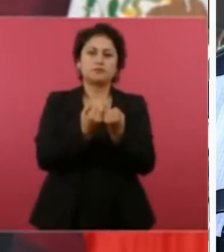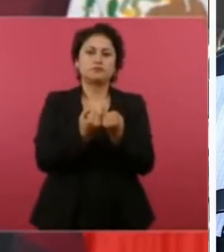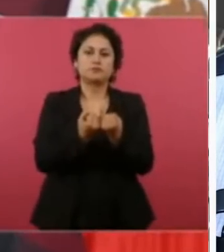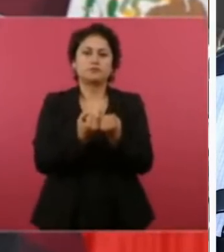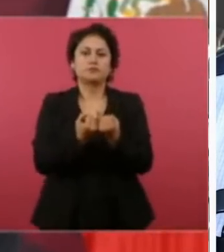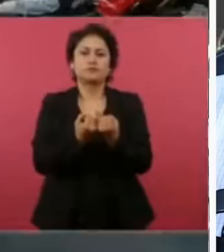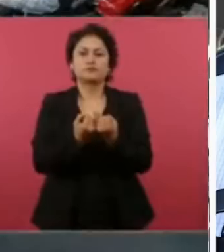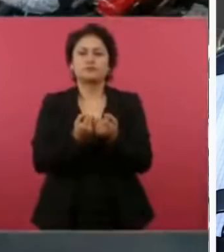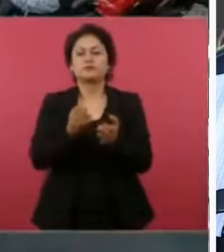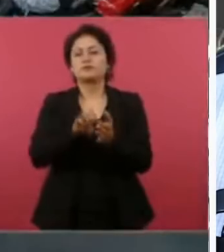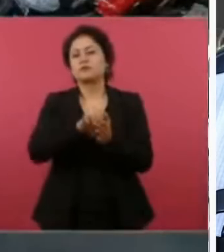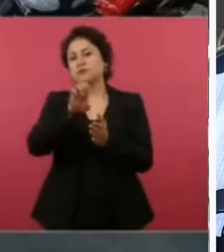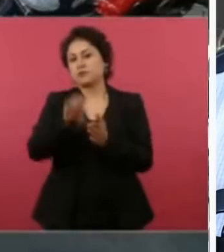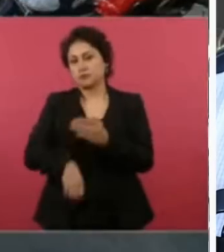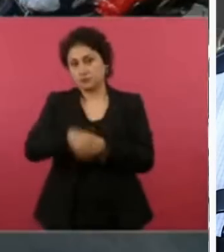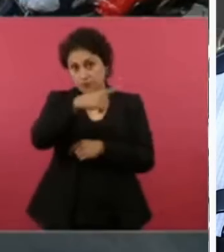No nos iban a dejar ellos